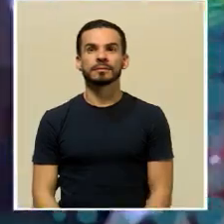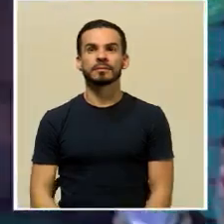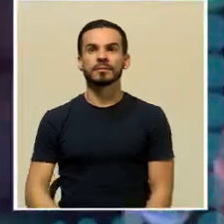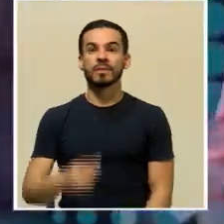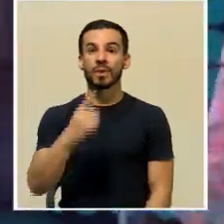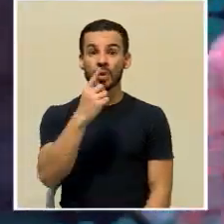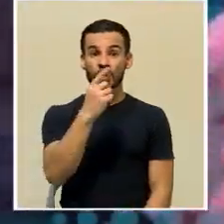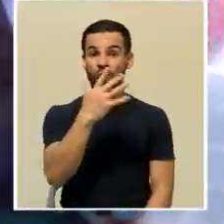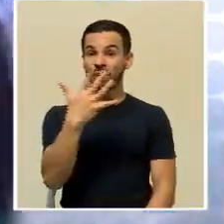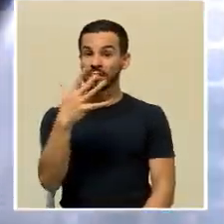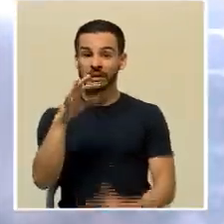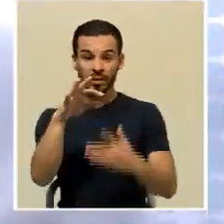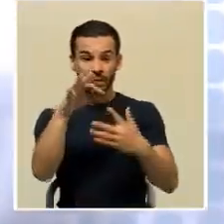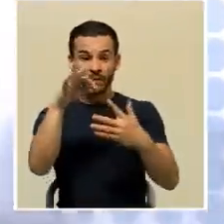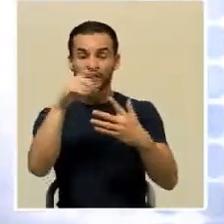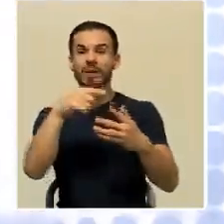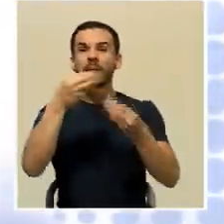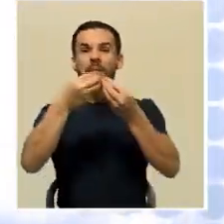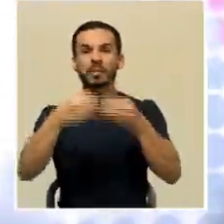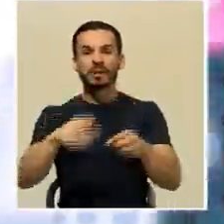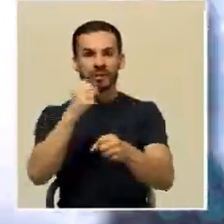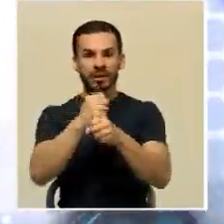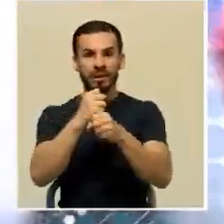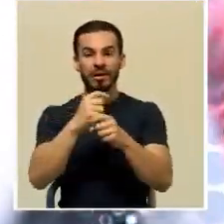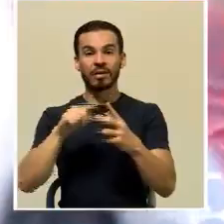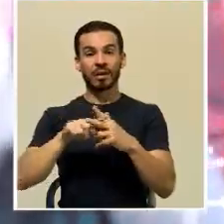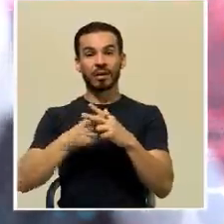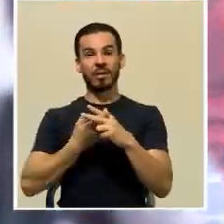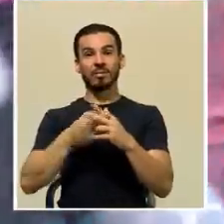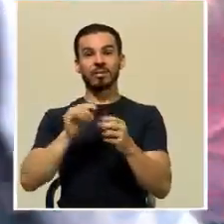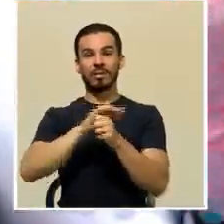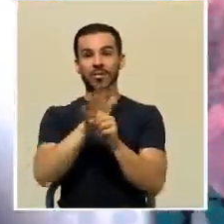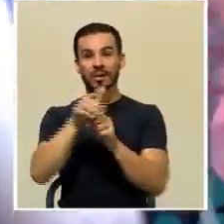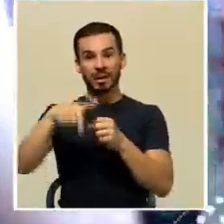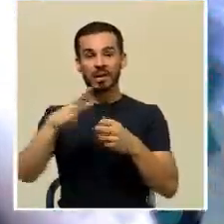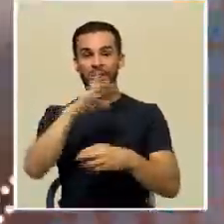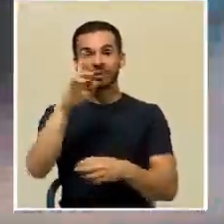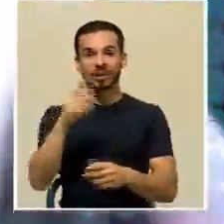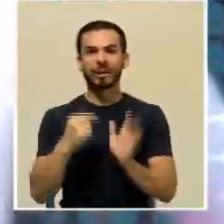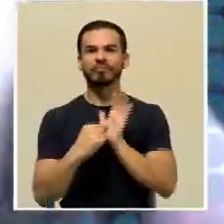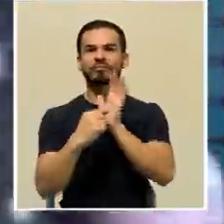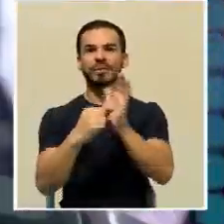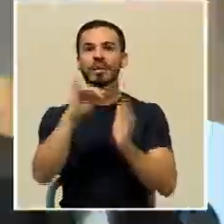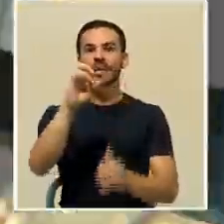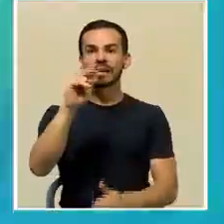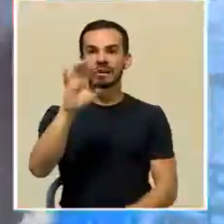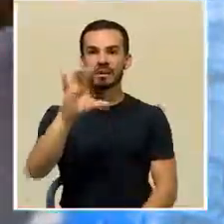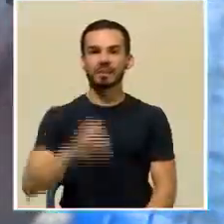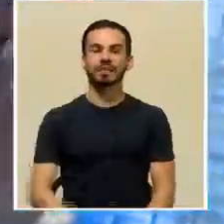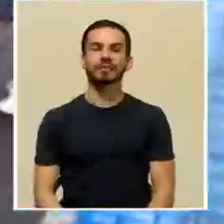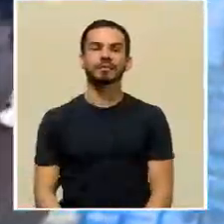Uno de cada 5 personas perdió su empleo desde que inició la pandemia en Costa Rica. Así lo reveló el INEC.